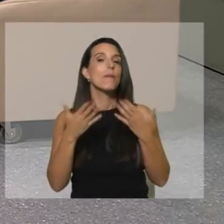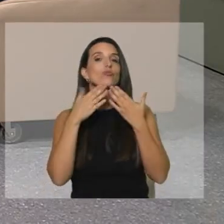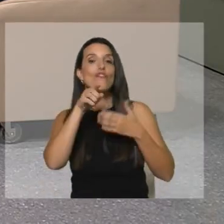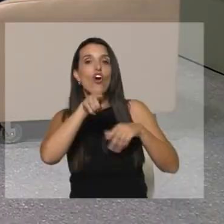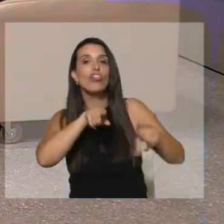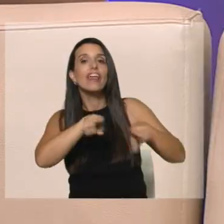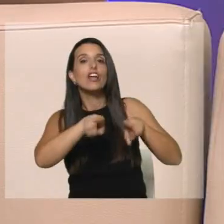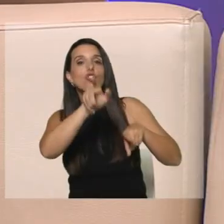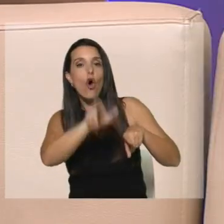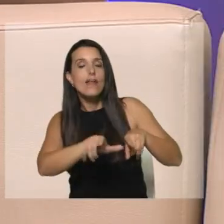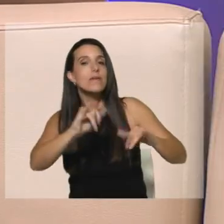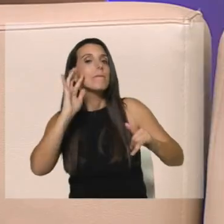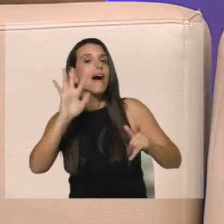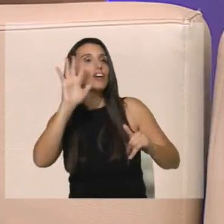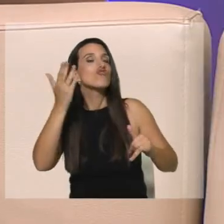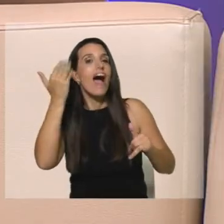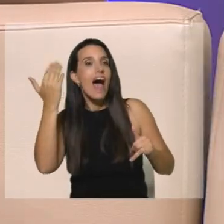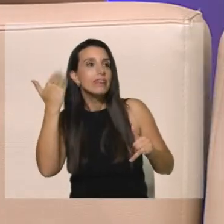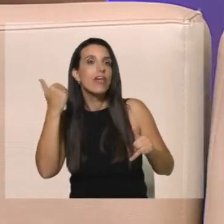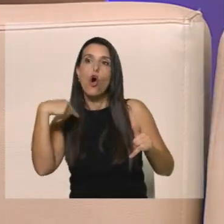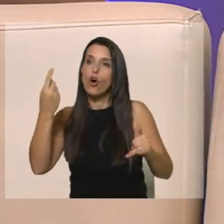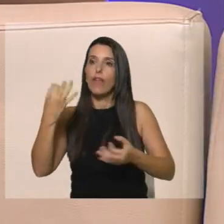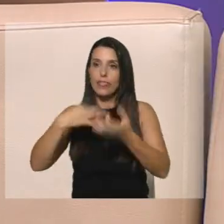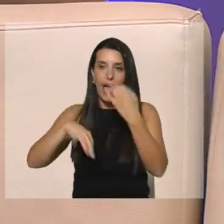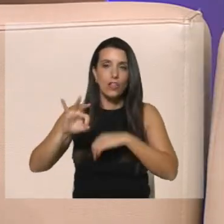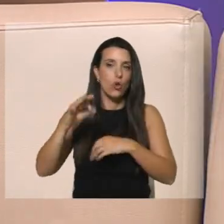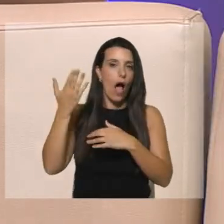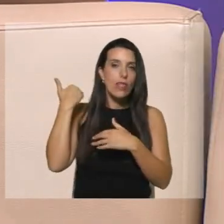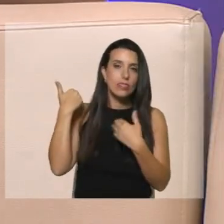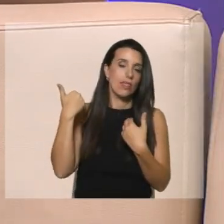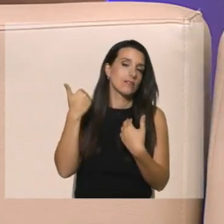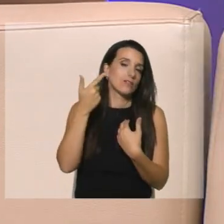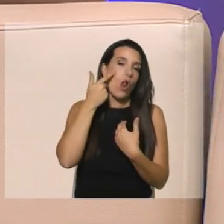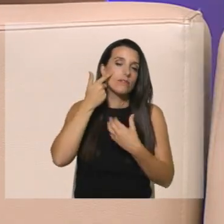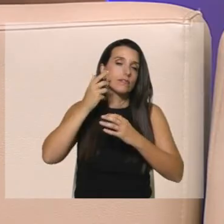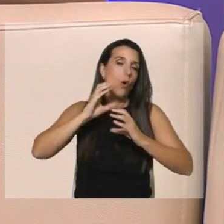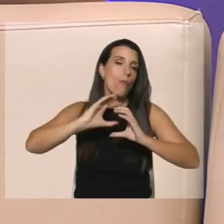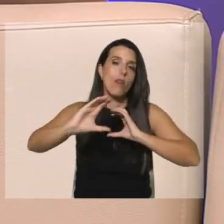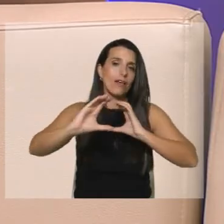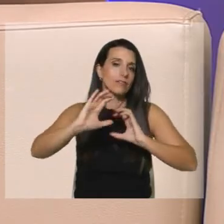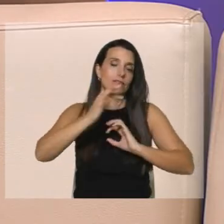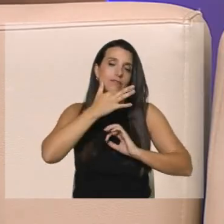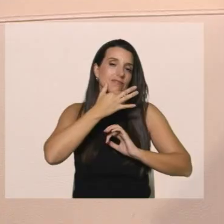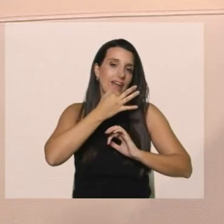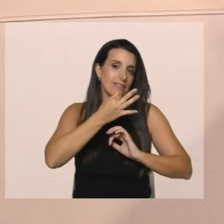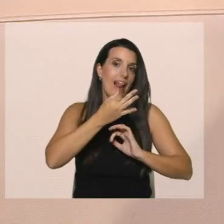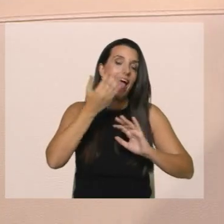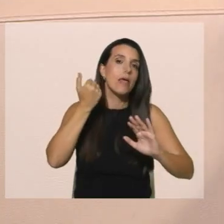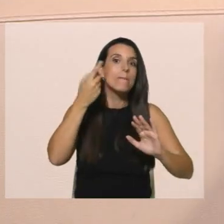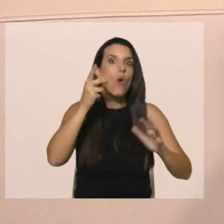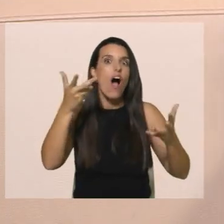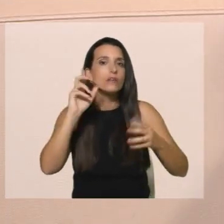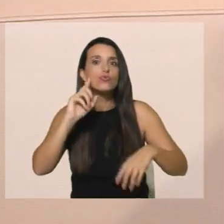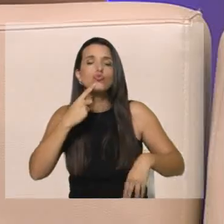director? Me imagino que ya habías participado en otras obras de teatro, donde la comunicación era fluida. Sí. ¿Fue más